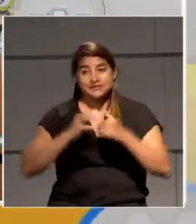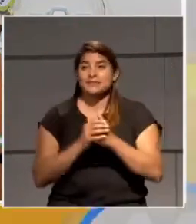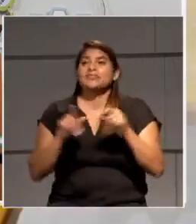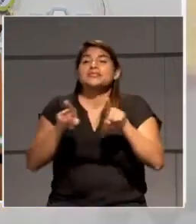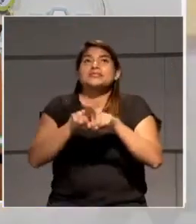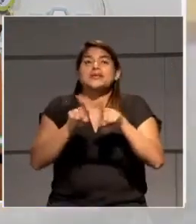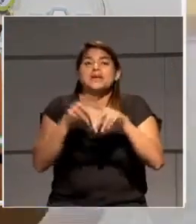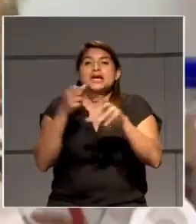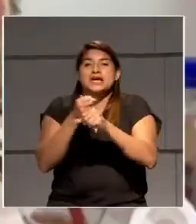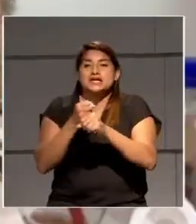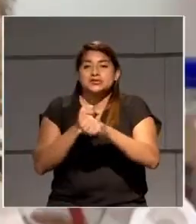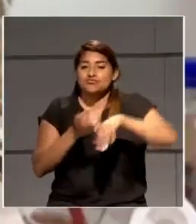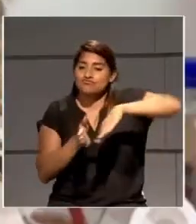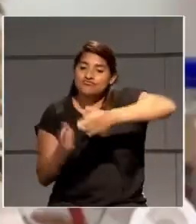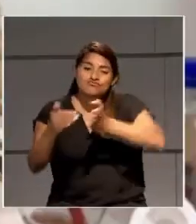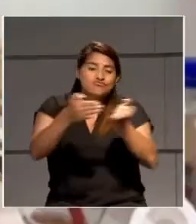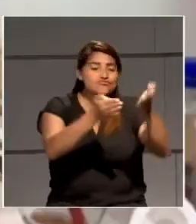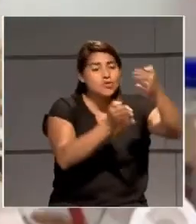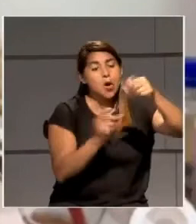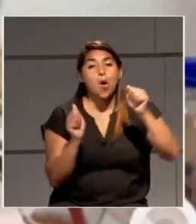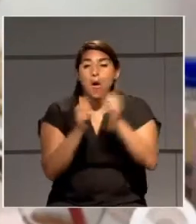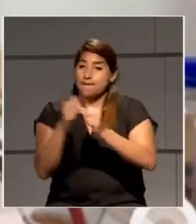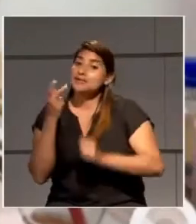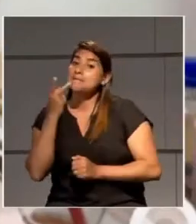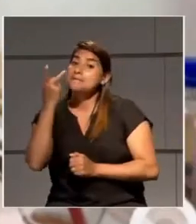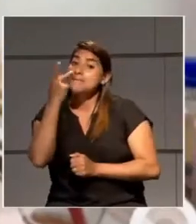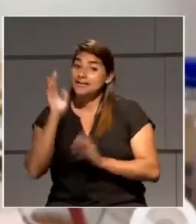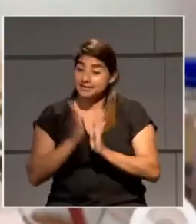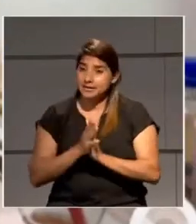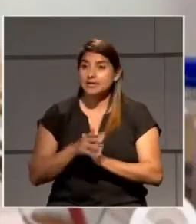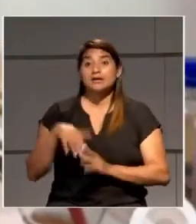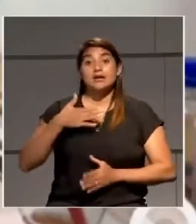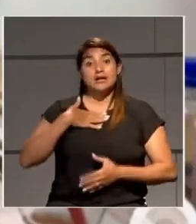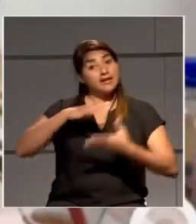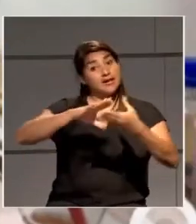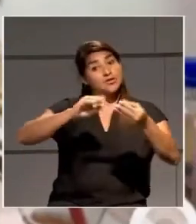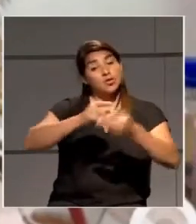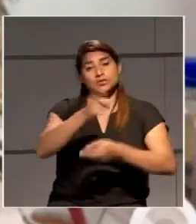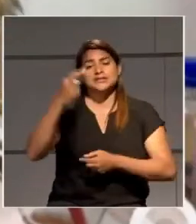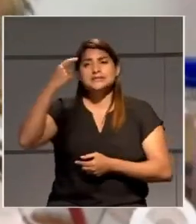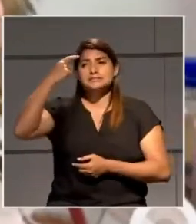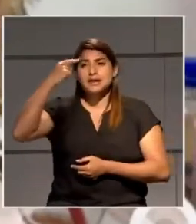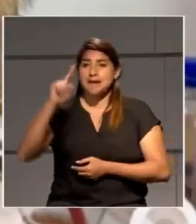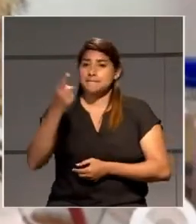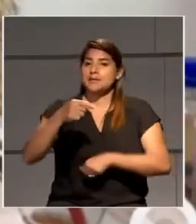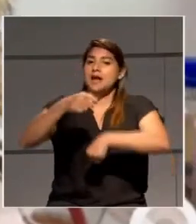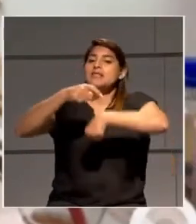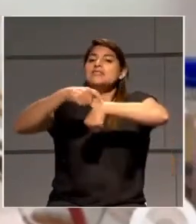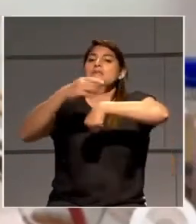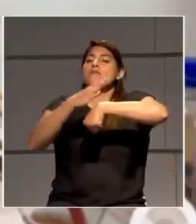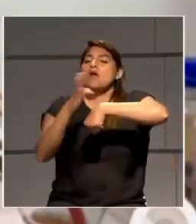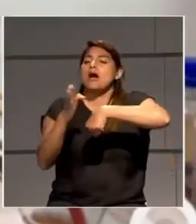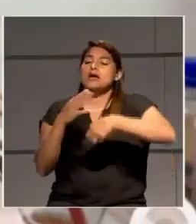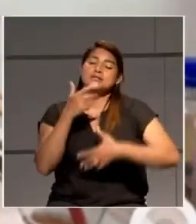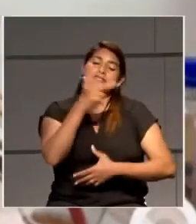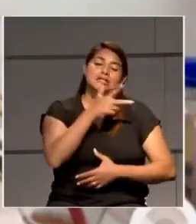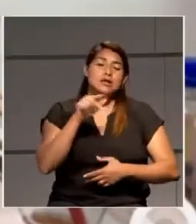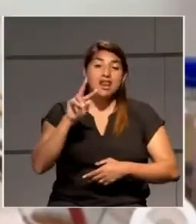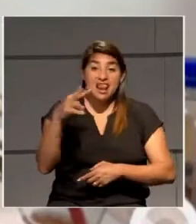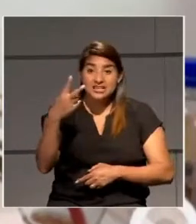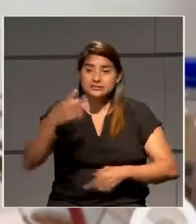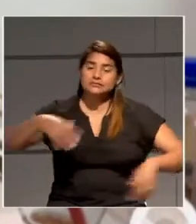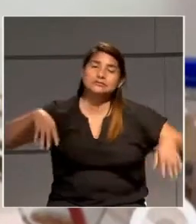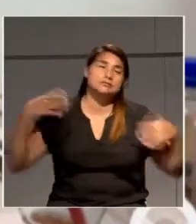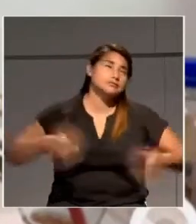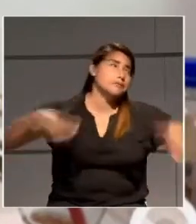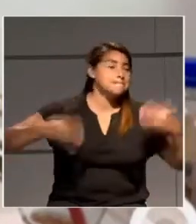y también hice un rally con mis papás. No, y yo les cuento que si ustedes creen que la primera temporada estuvo graciosa, esta segunda